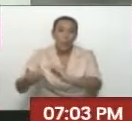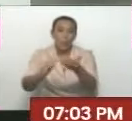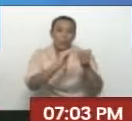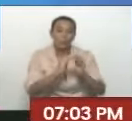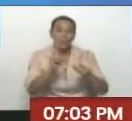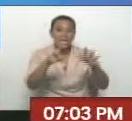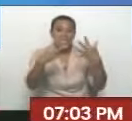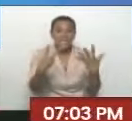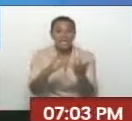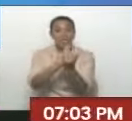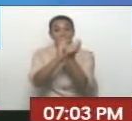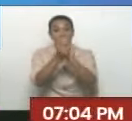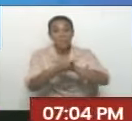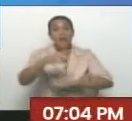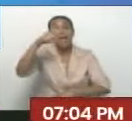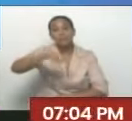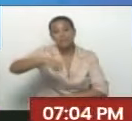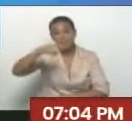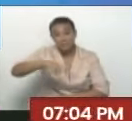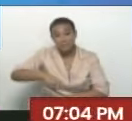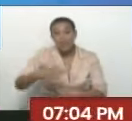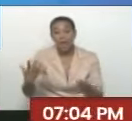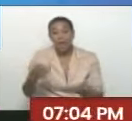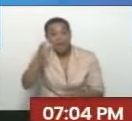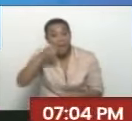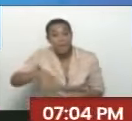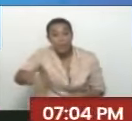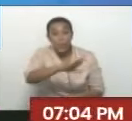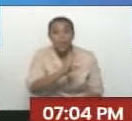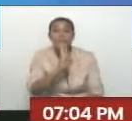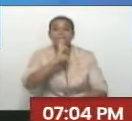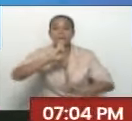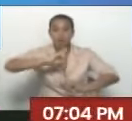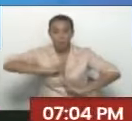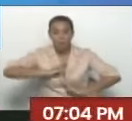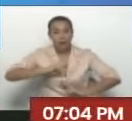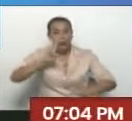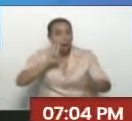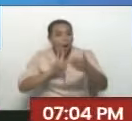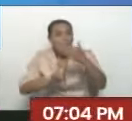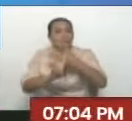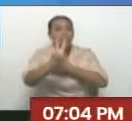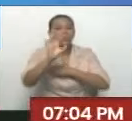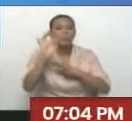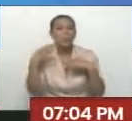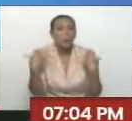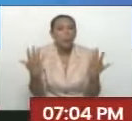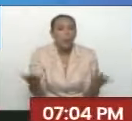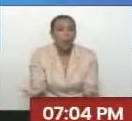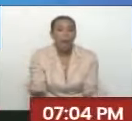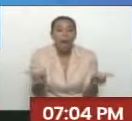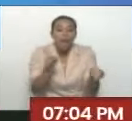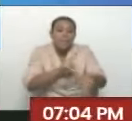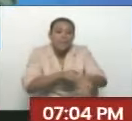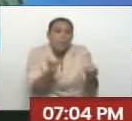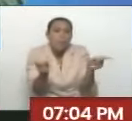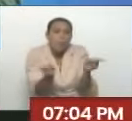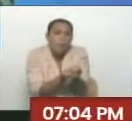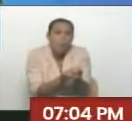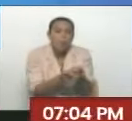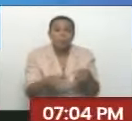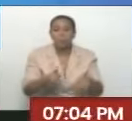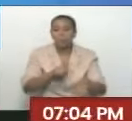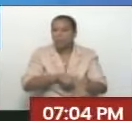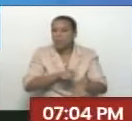7 transformaciones necesarias que el país debe visualizar. Corto plazo.